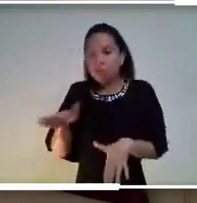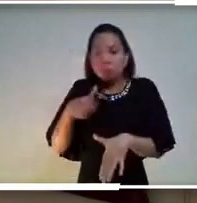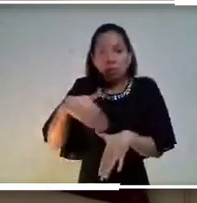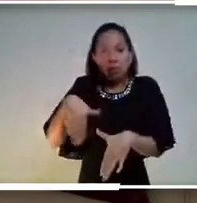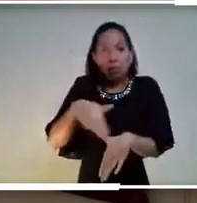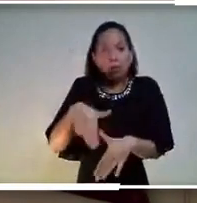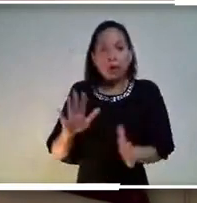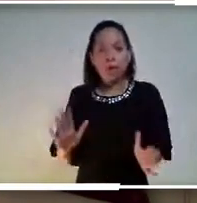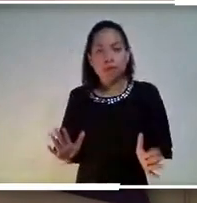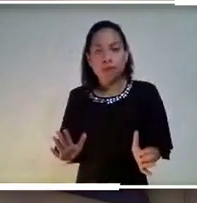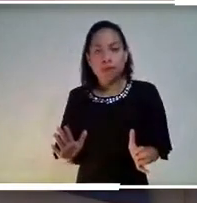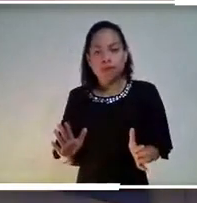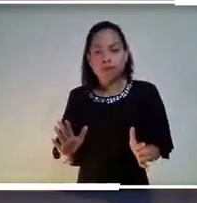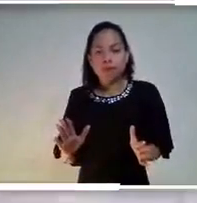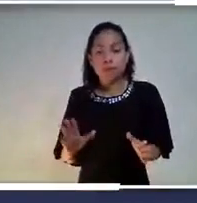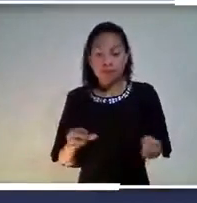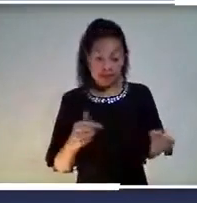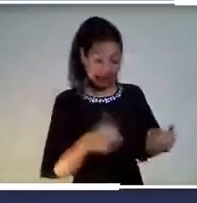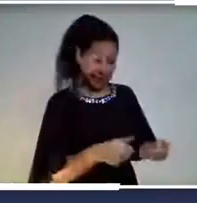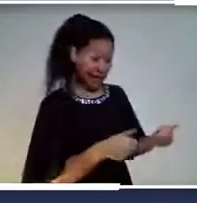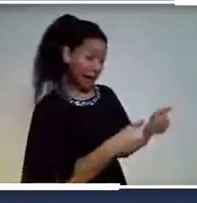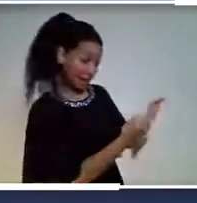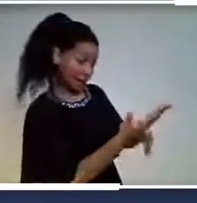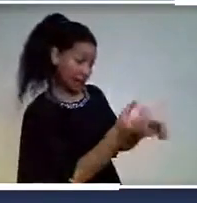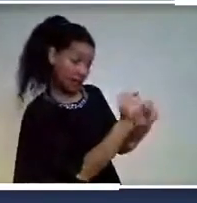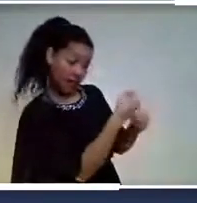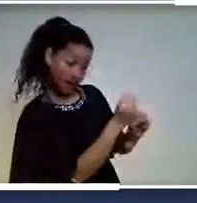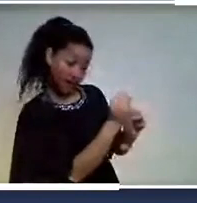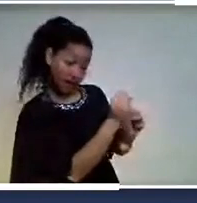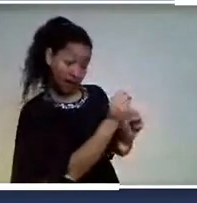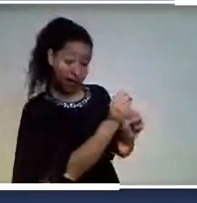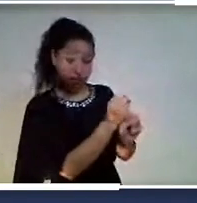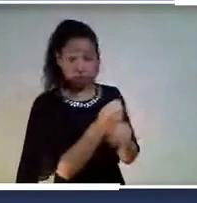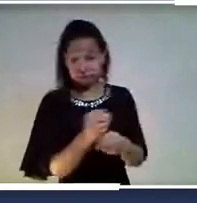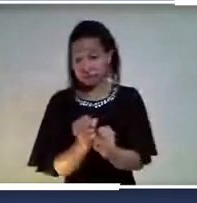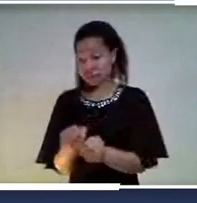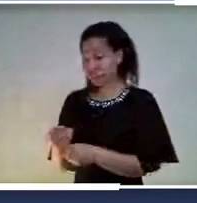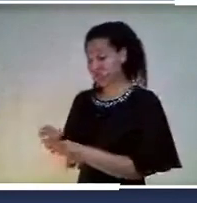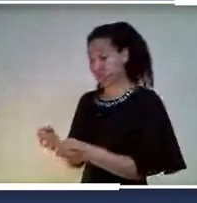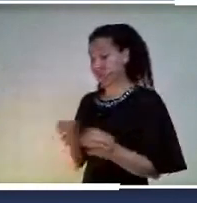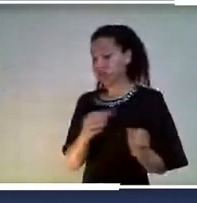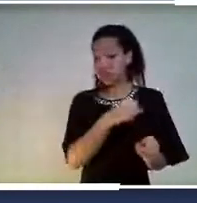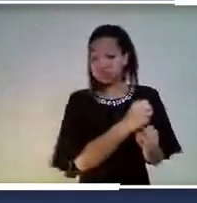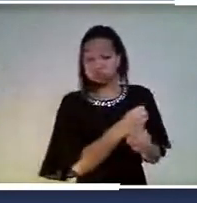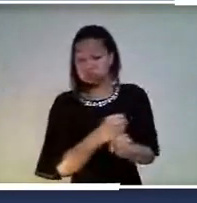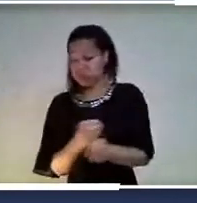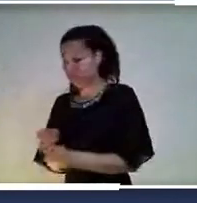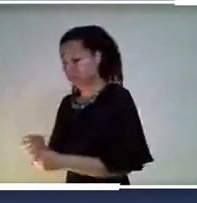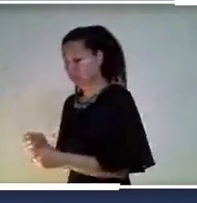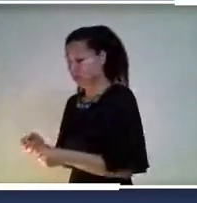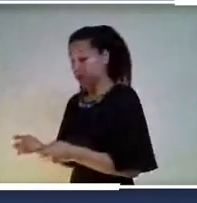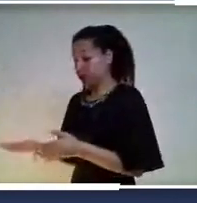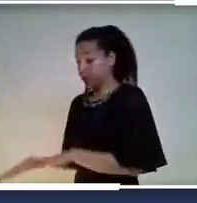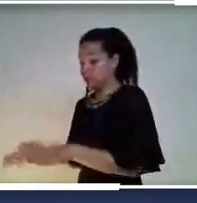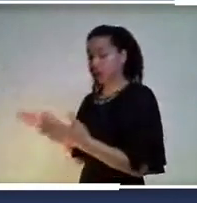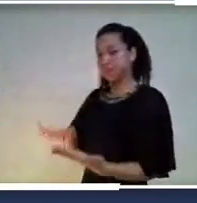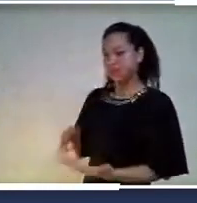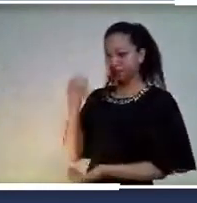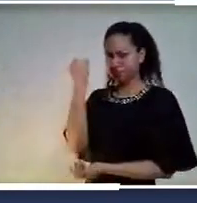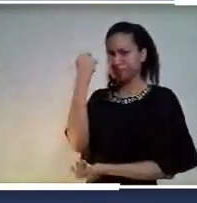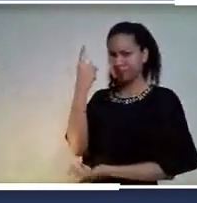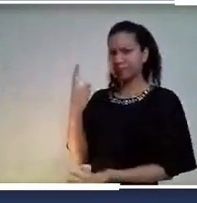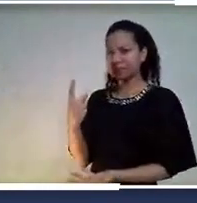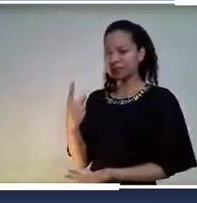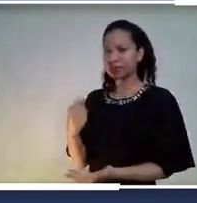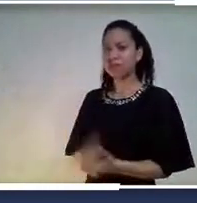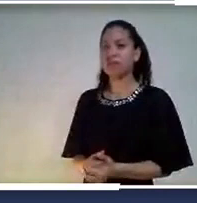hizo al ser humano por eso dice la escritura en eclesiastés 12 7 y el polvo vuelva a la tierra